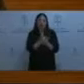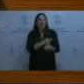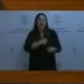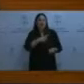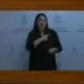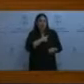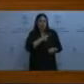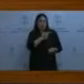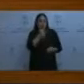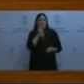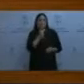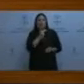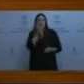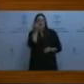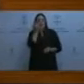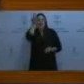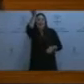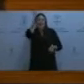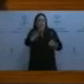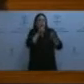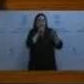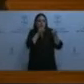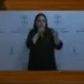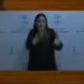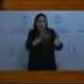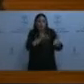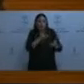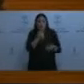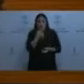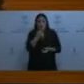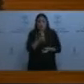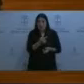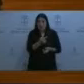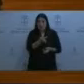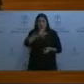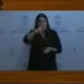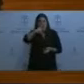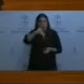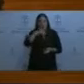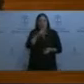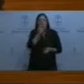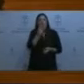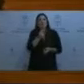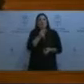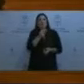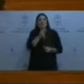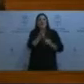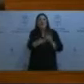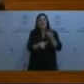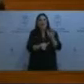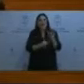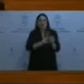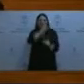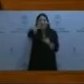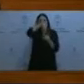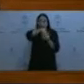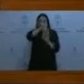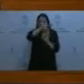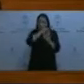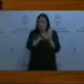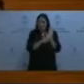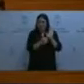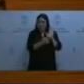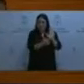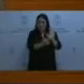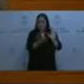sus compromisos imaginarios, cuando a la primera de cambio dijo no a lo que era un compromiso electoral recogido en su programa, la elaboración de la